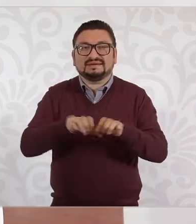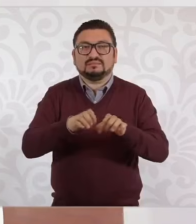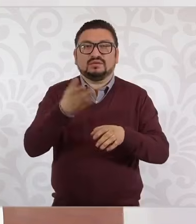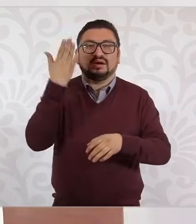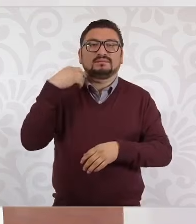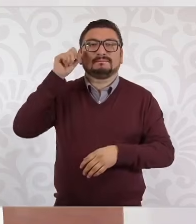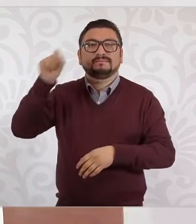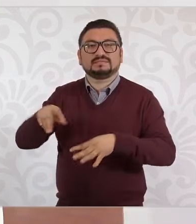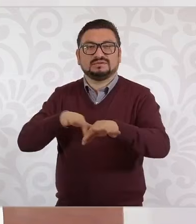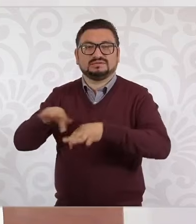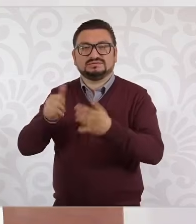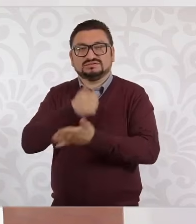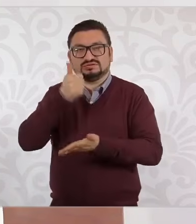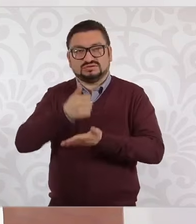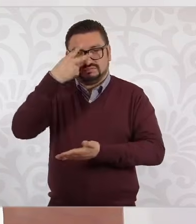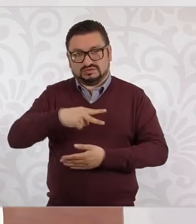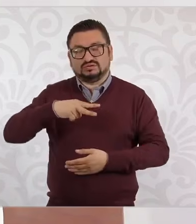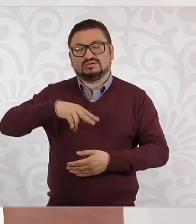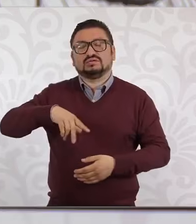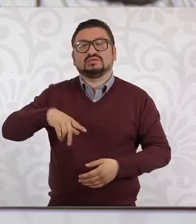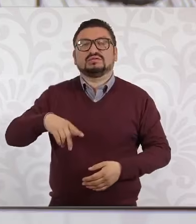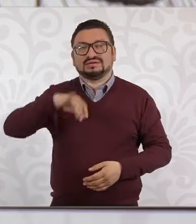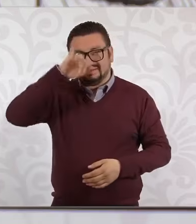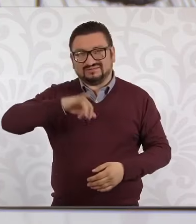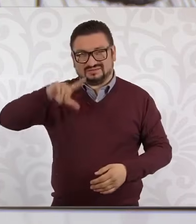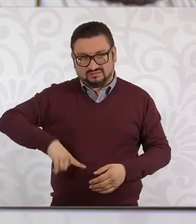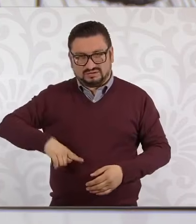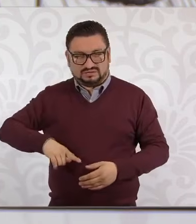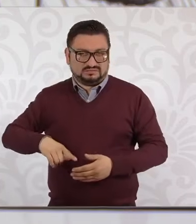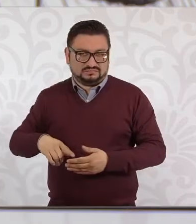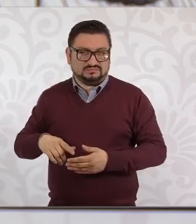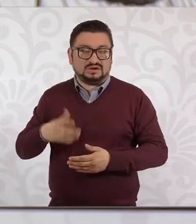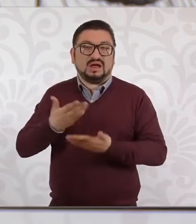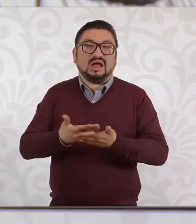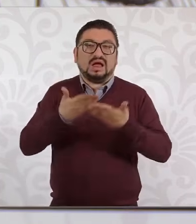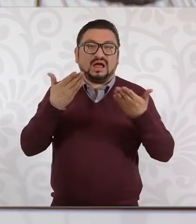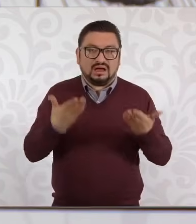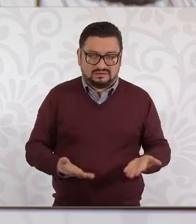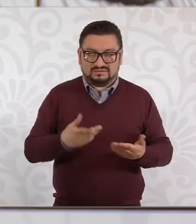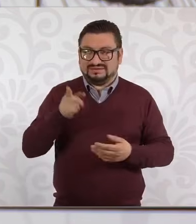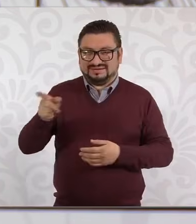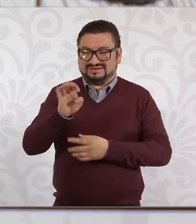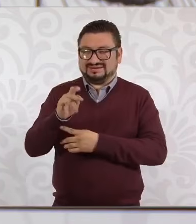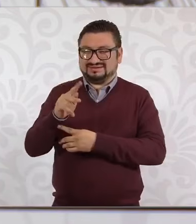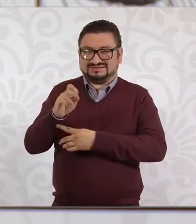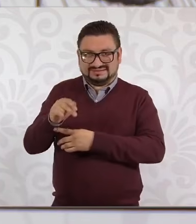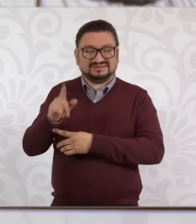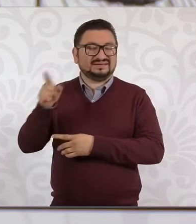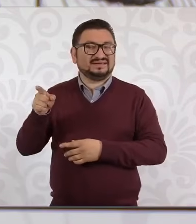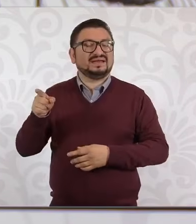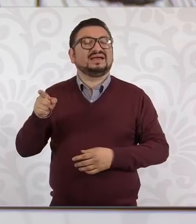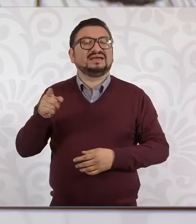México. Ahora, en la Ciudad de México, Ernestina Godoy era la fiscal del Estado,